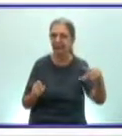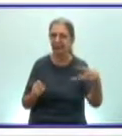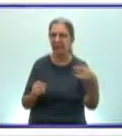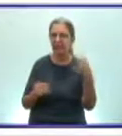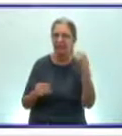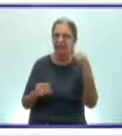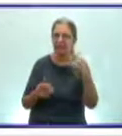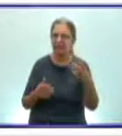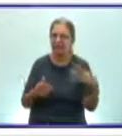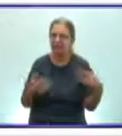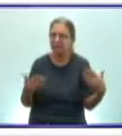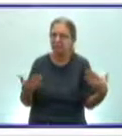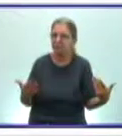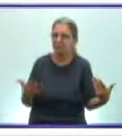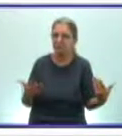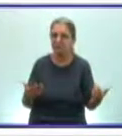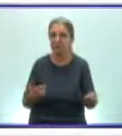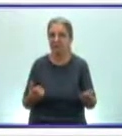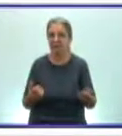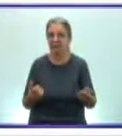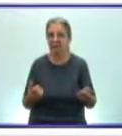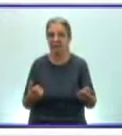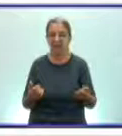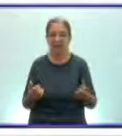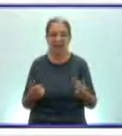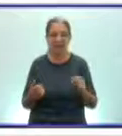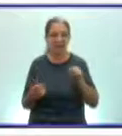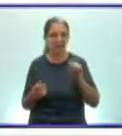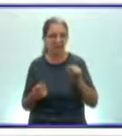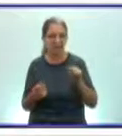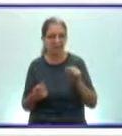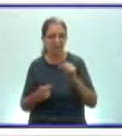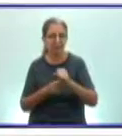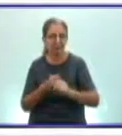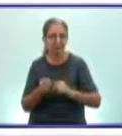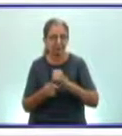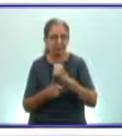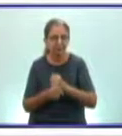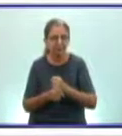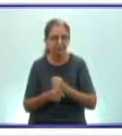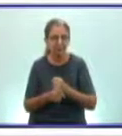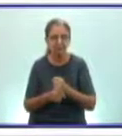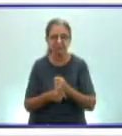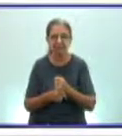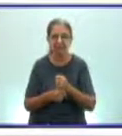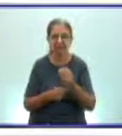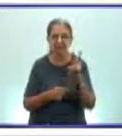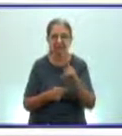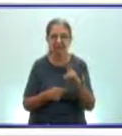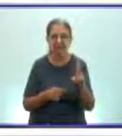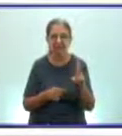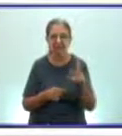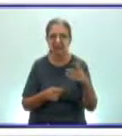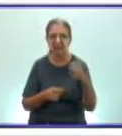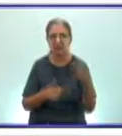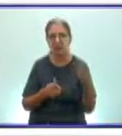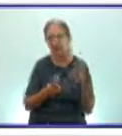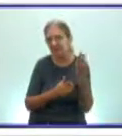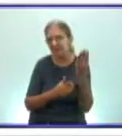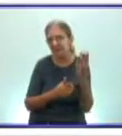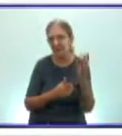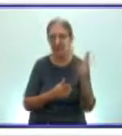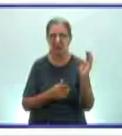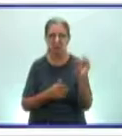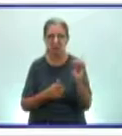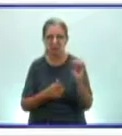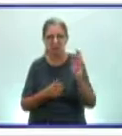interpretarla. Se utiliza tanto para variables cualitativas como cuantitativas. No requiere